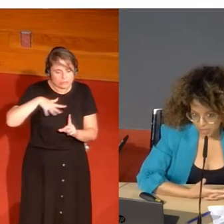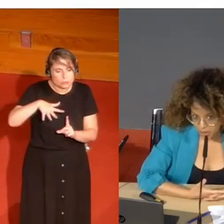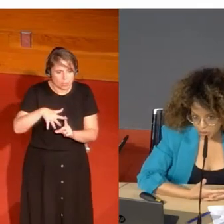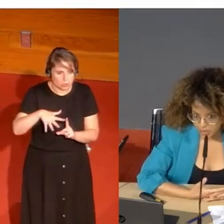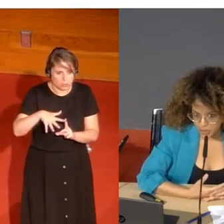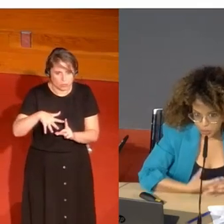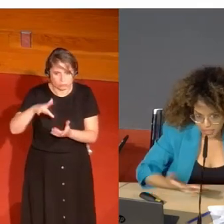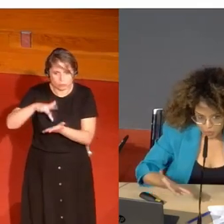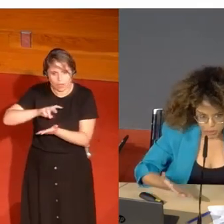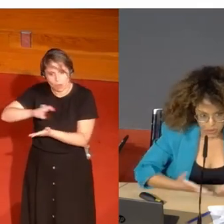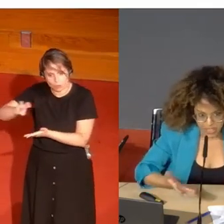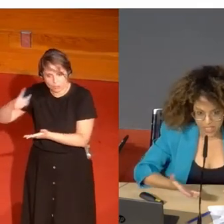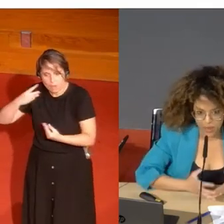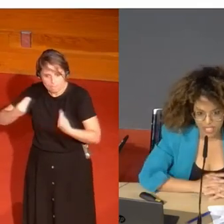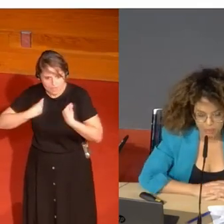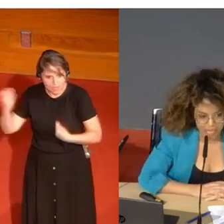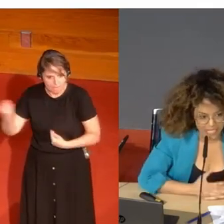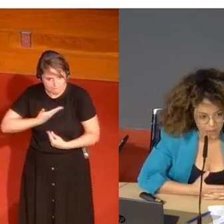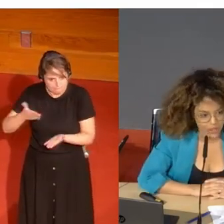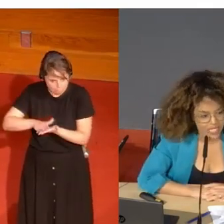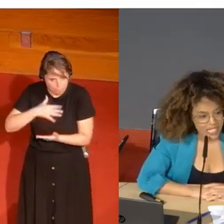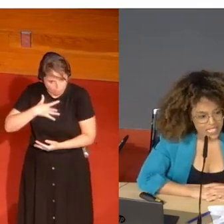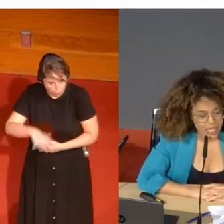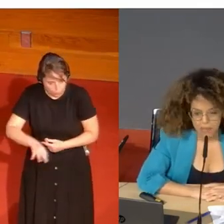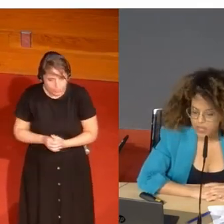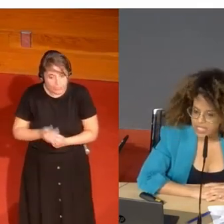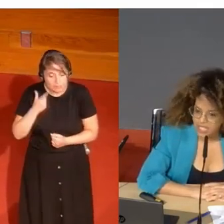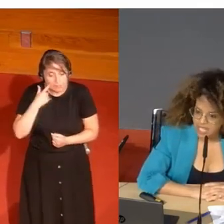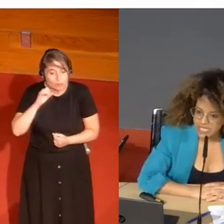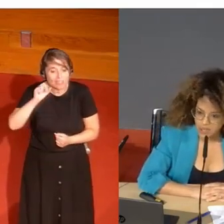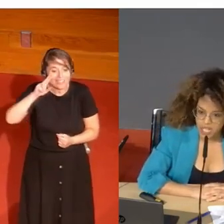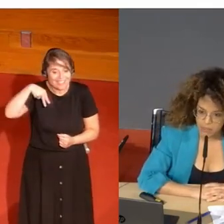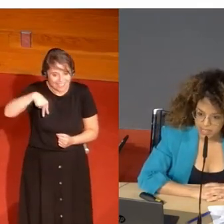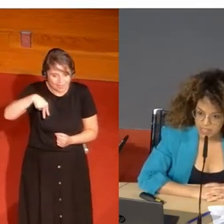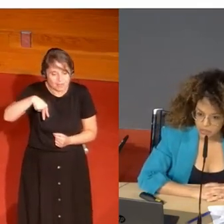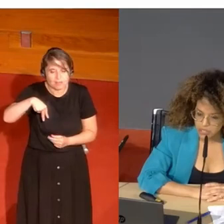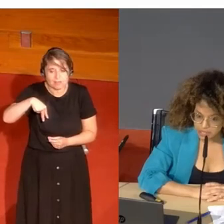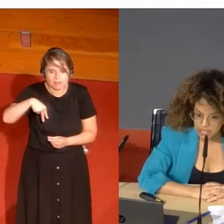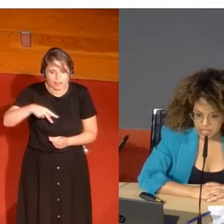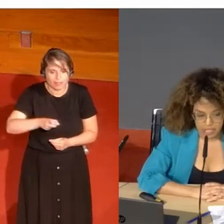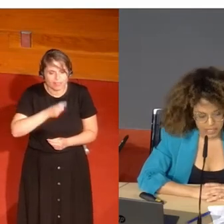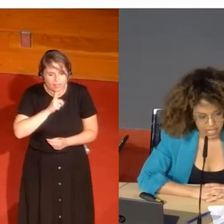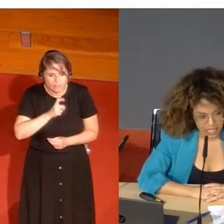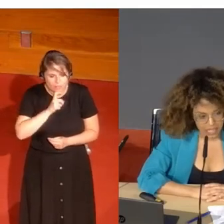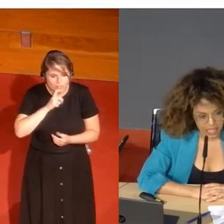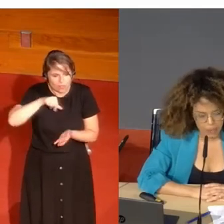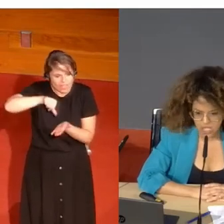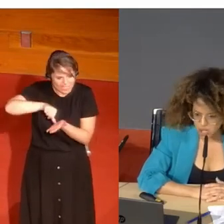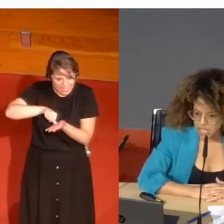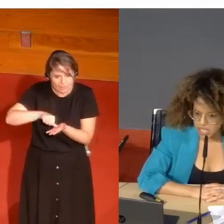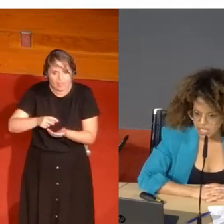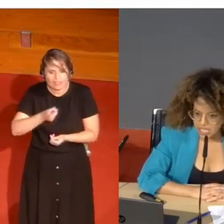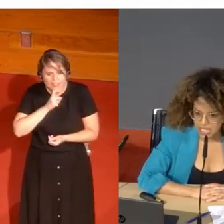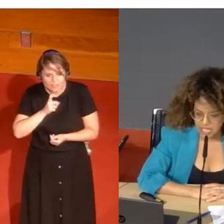mucho más complicados donde tu vida pues corre corre peligro no sin embargo en Irán ha sido realmente difícil la la